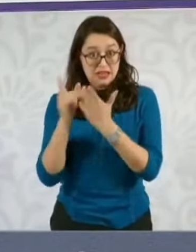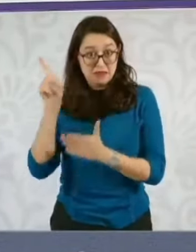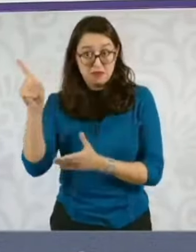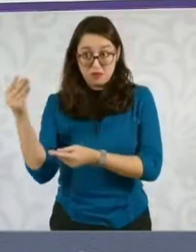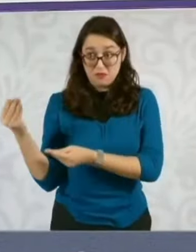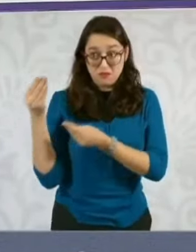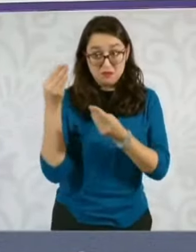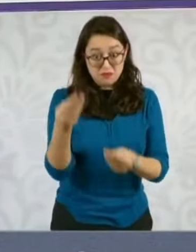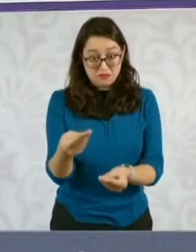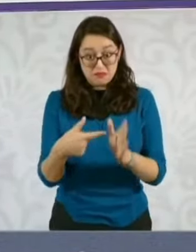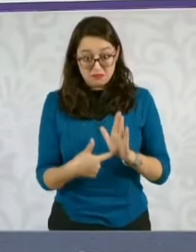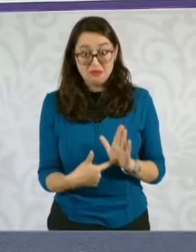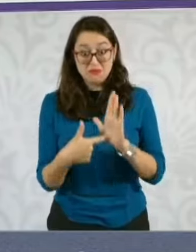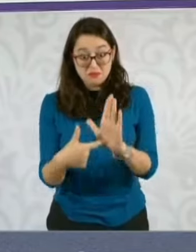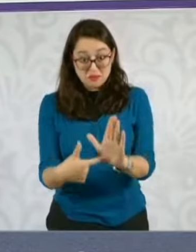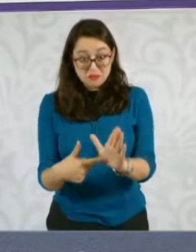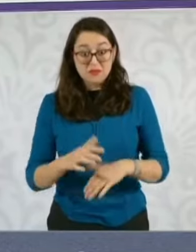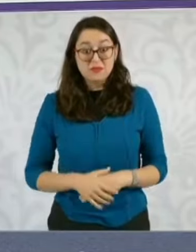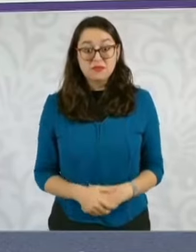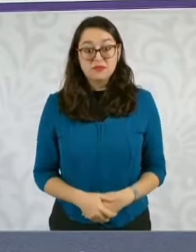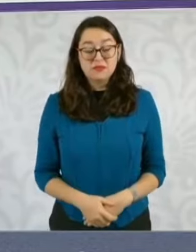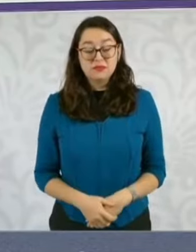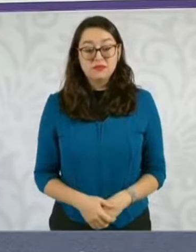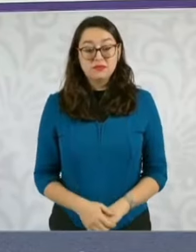que dice: